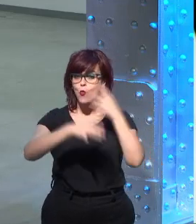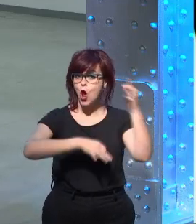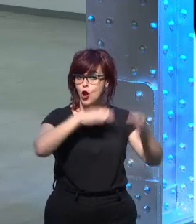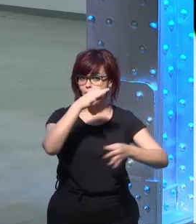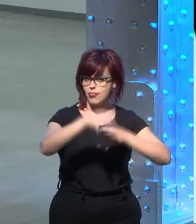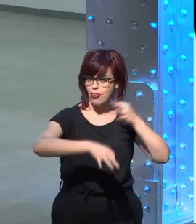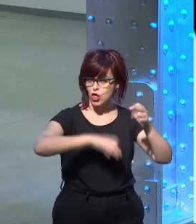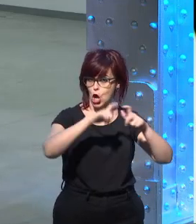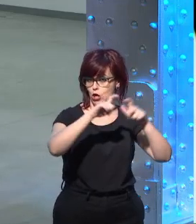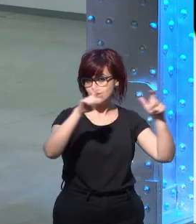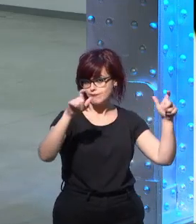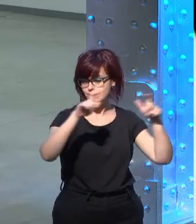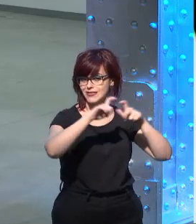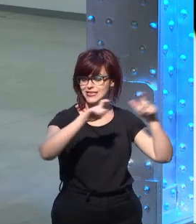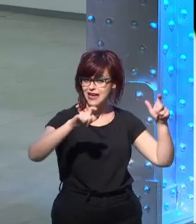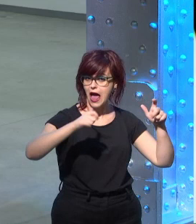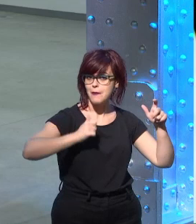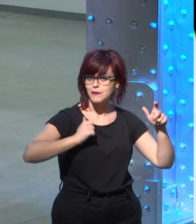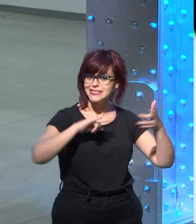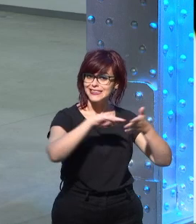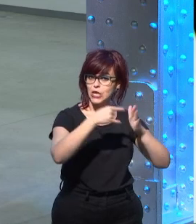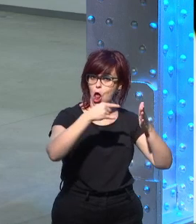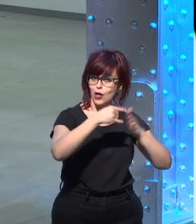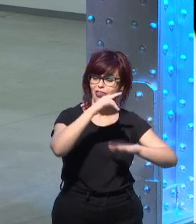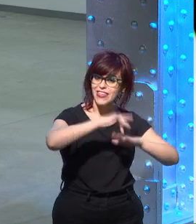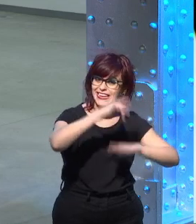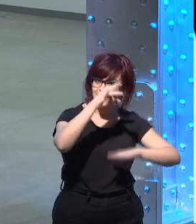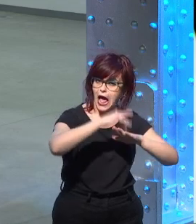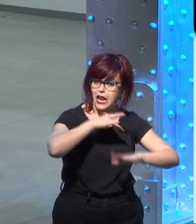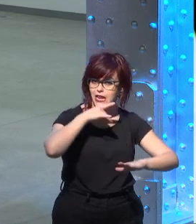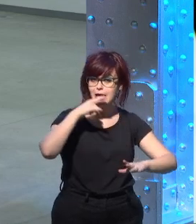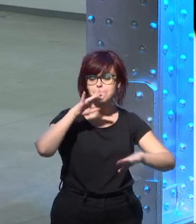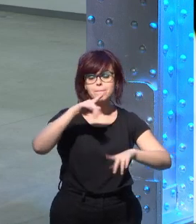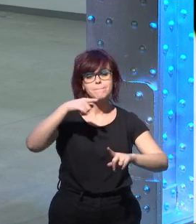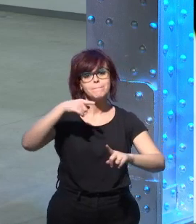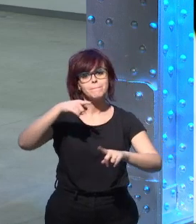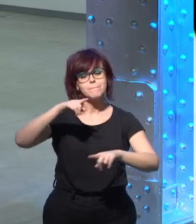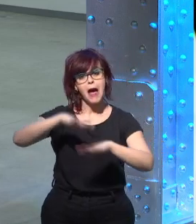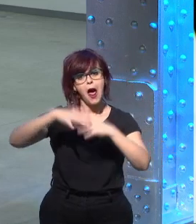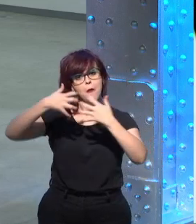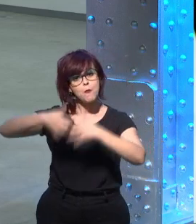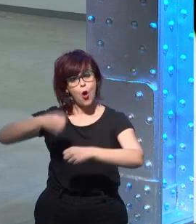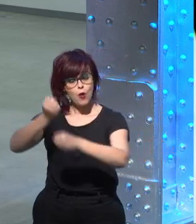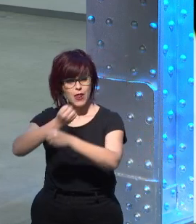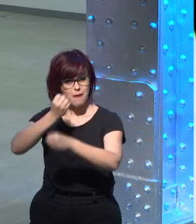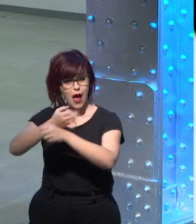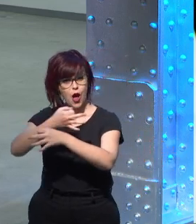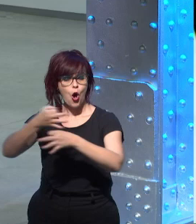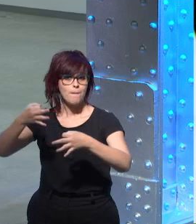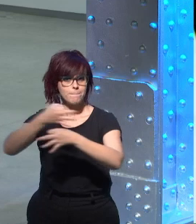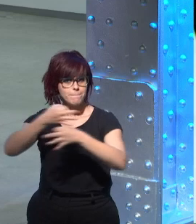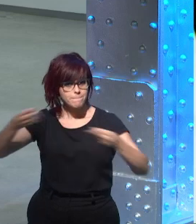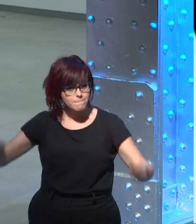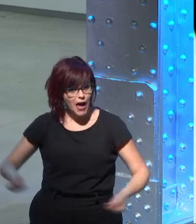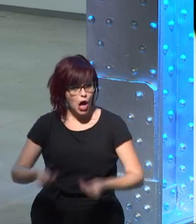organización utilizando tecnología digital para mejorar la eficiencia y la productividad. Resumiendo,